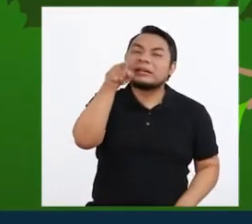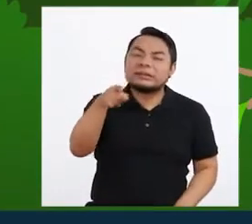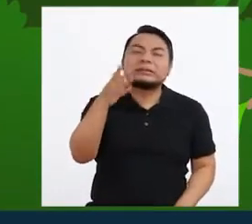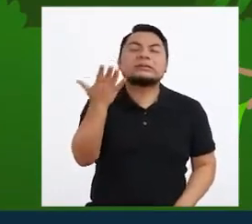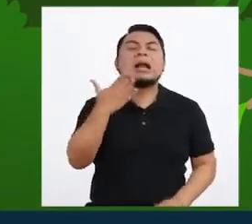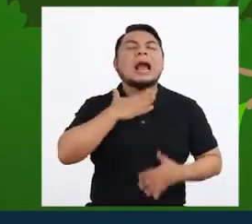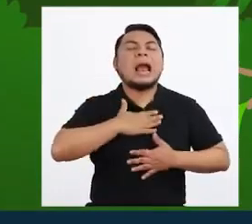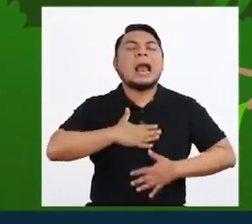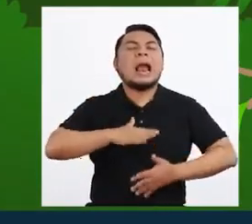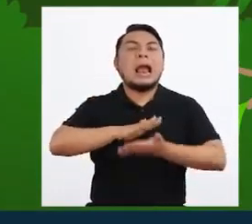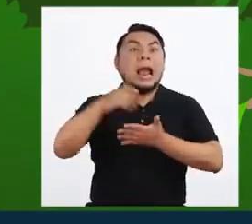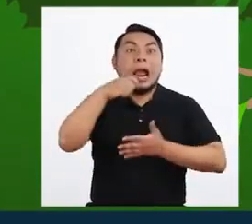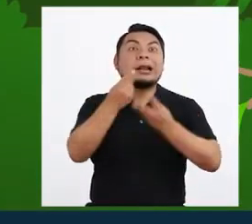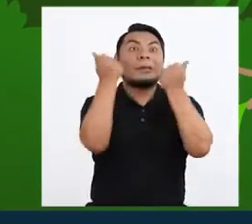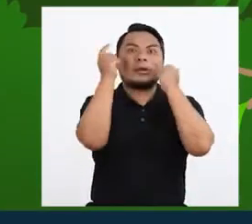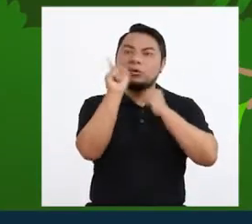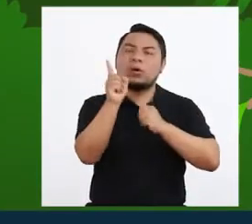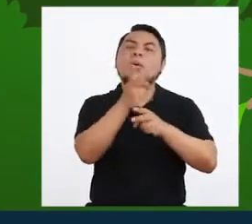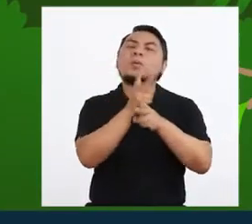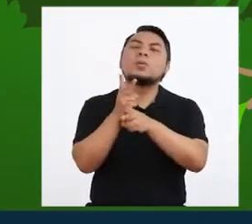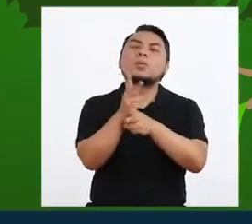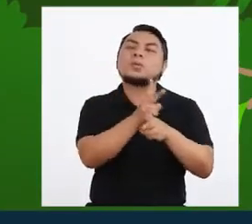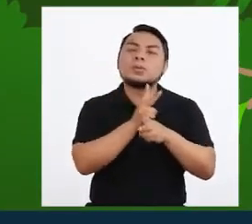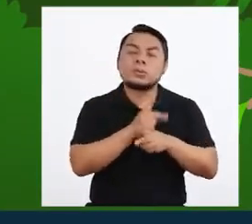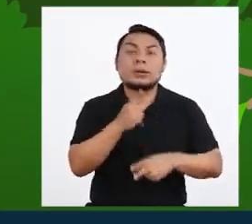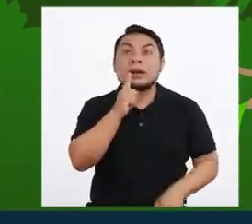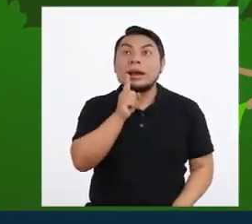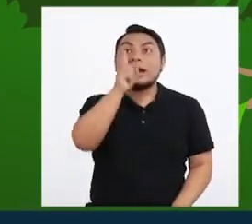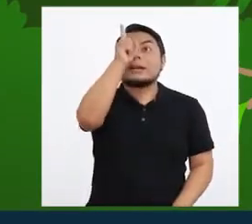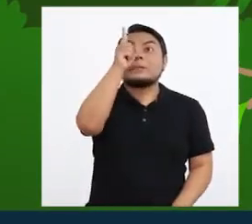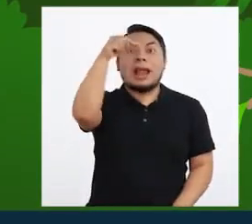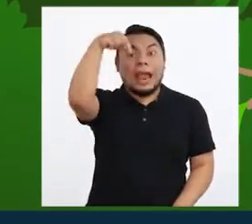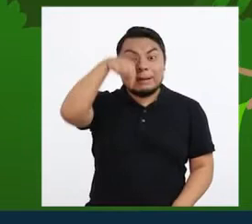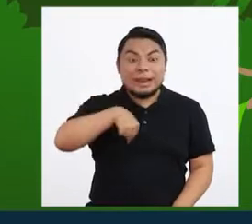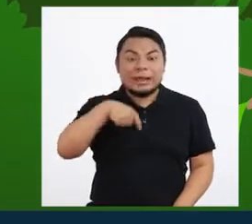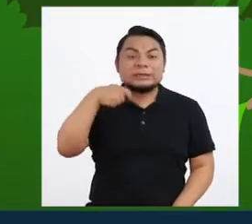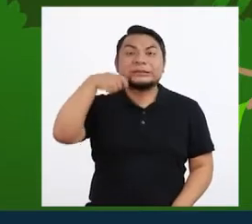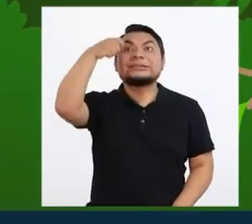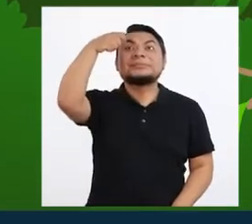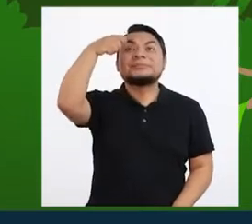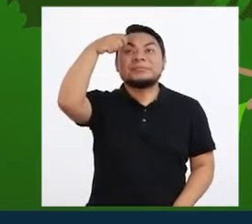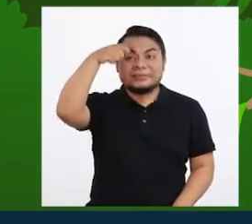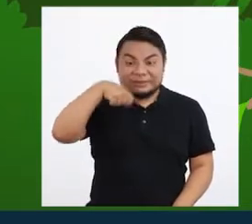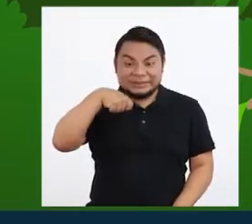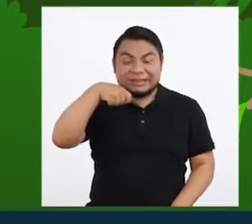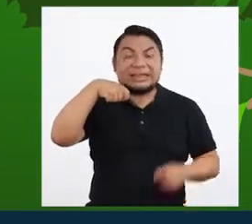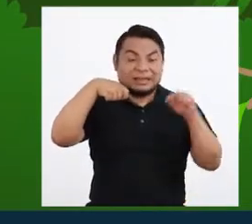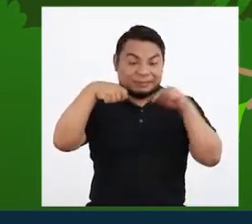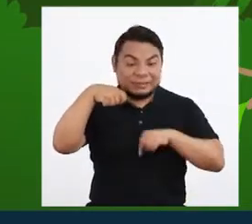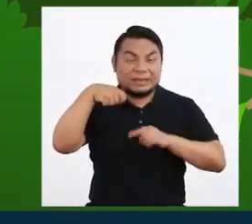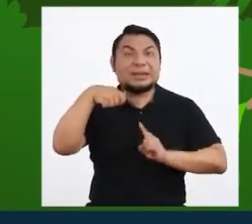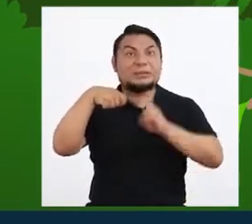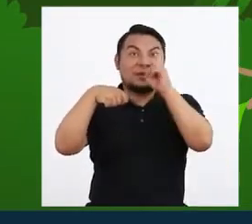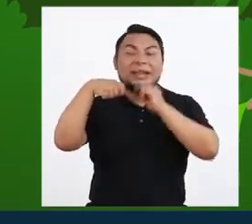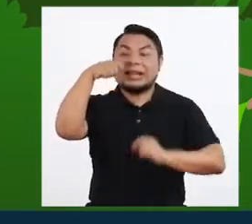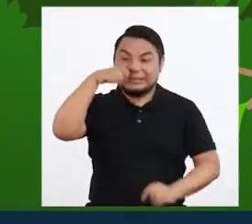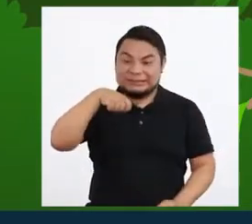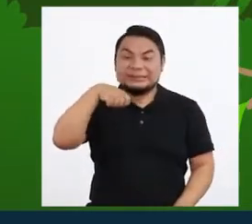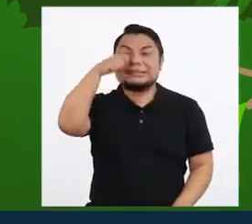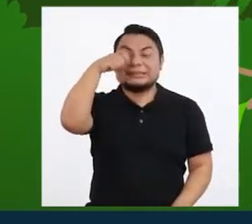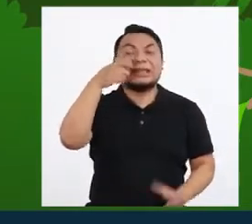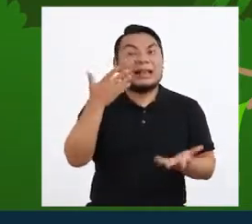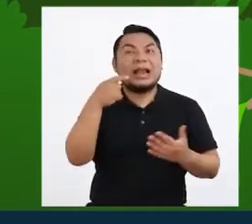Debemos hacerlo con calma y con cuidado. De arriba hacia abajo, de abajo hacia arriba